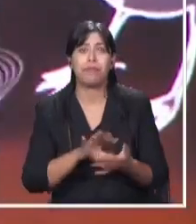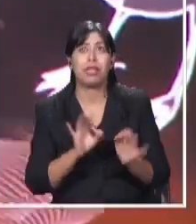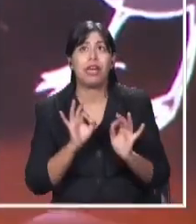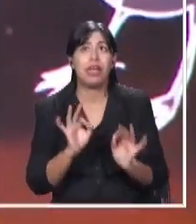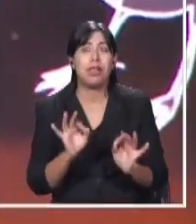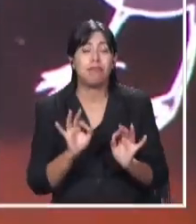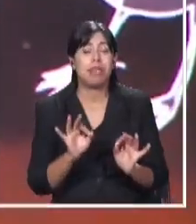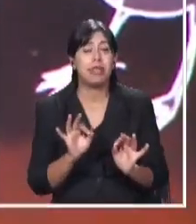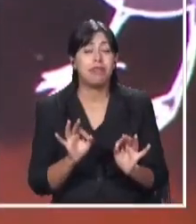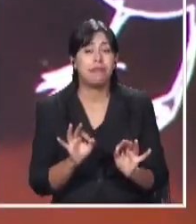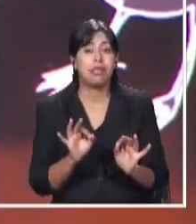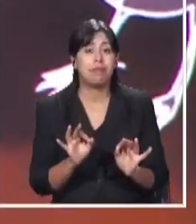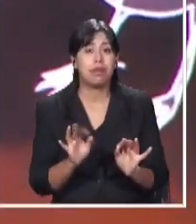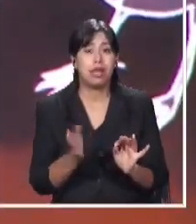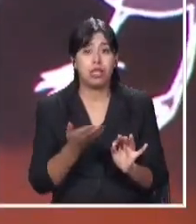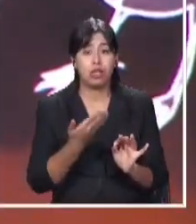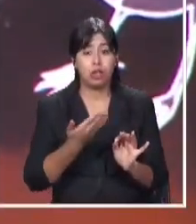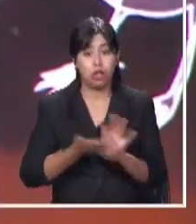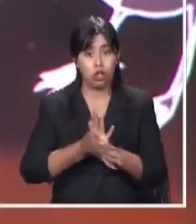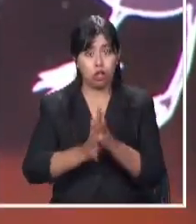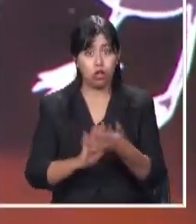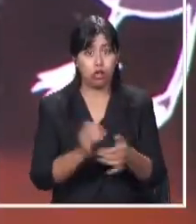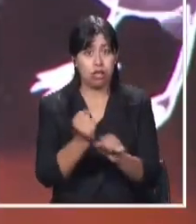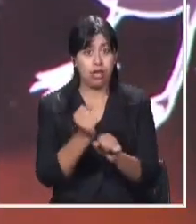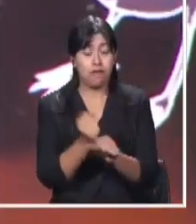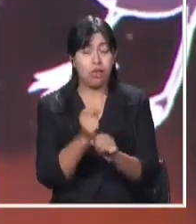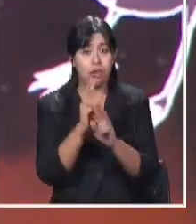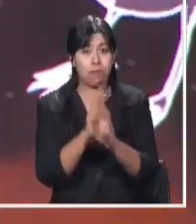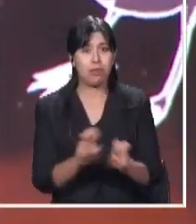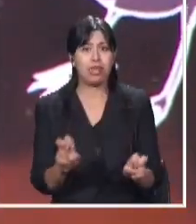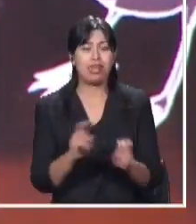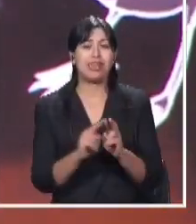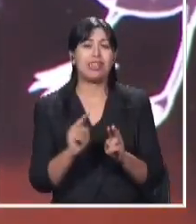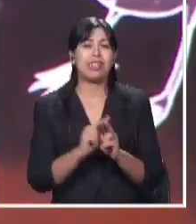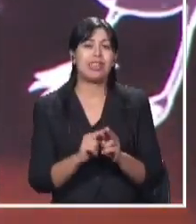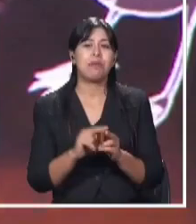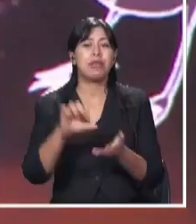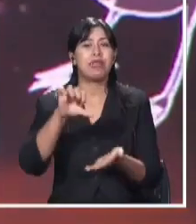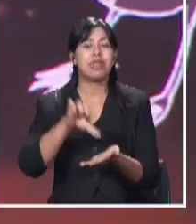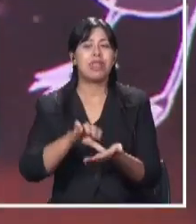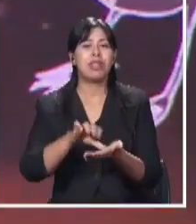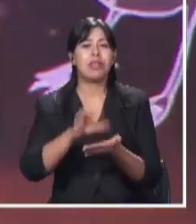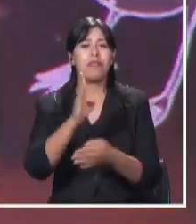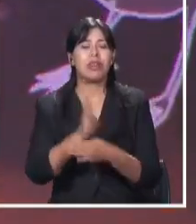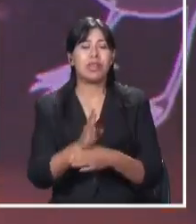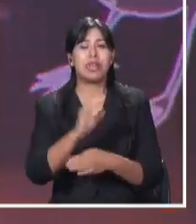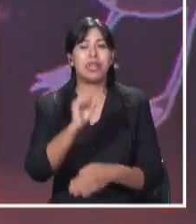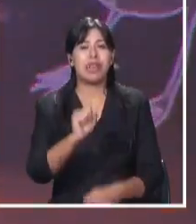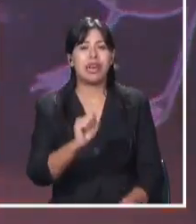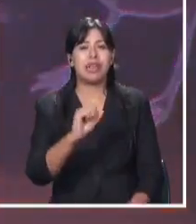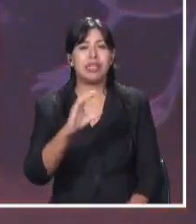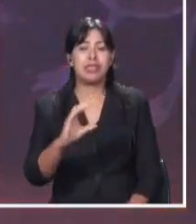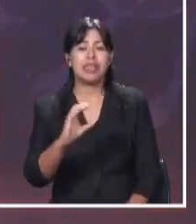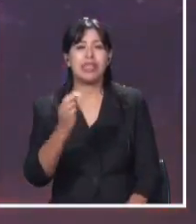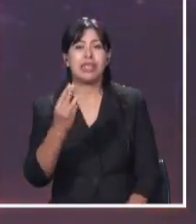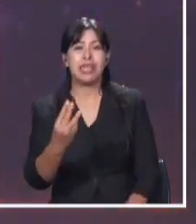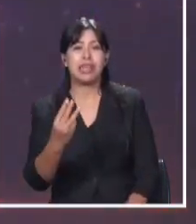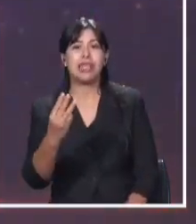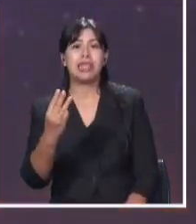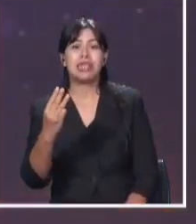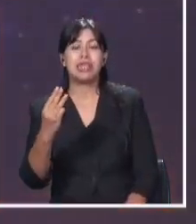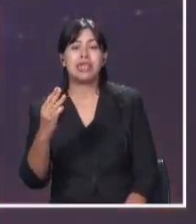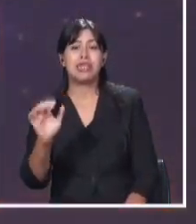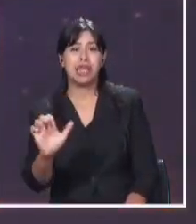Específicamente, todo nuestro trabajo de investigación lo realizamos en un centro basal, que es el AC3E, que es el Centro Avanzado de